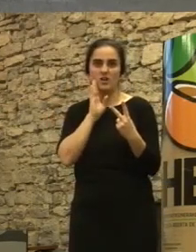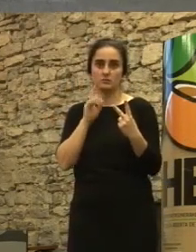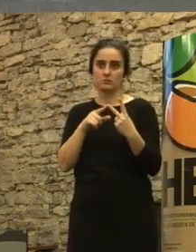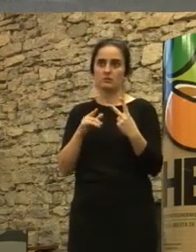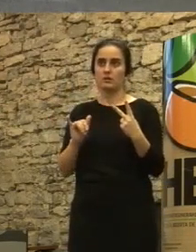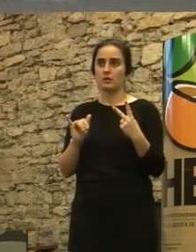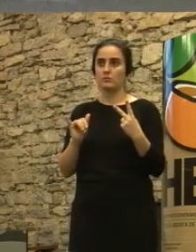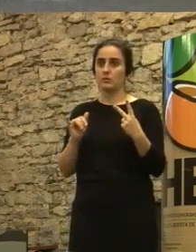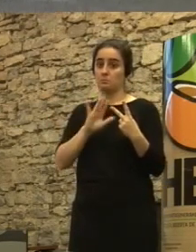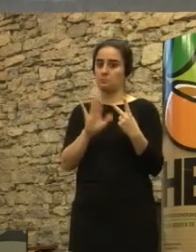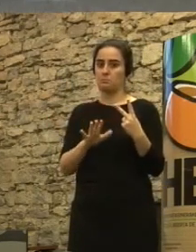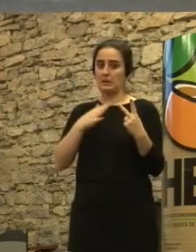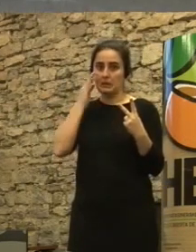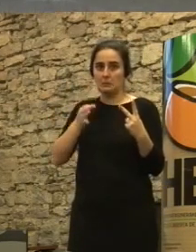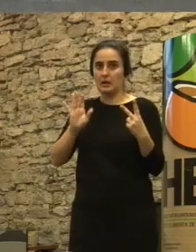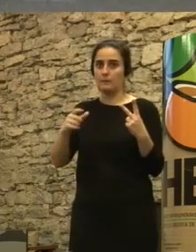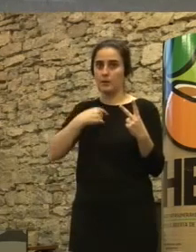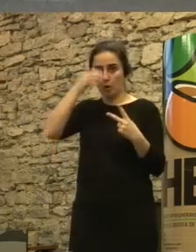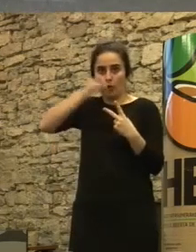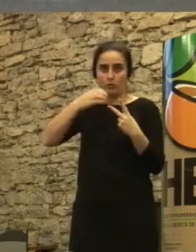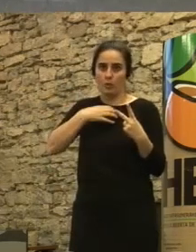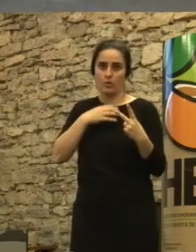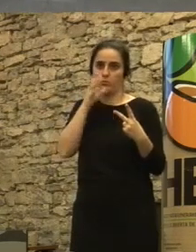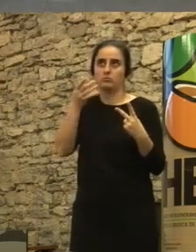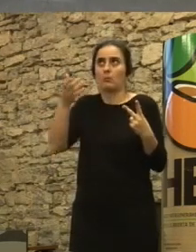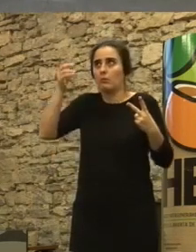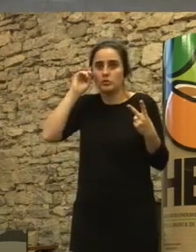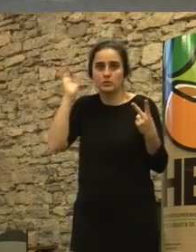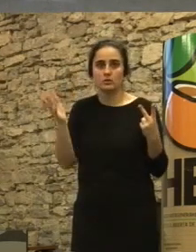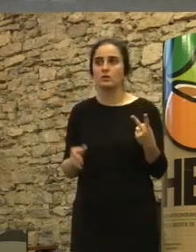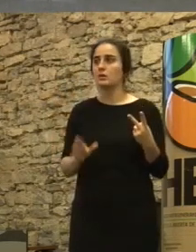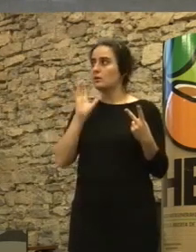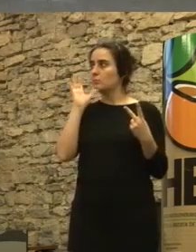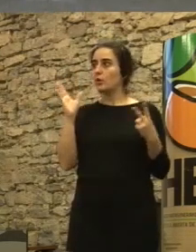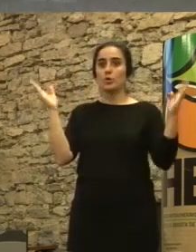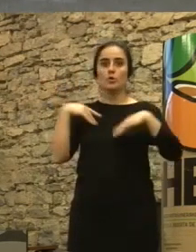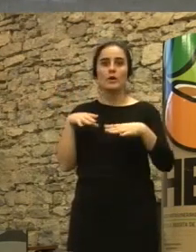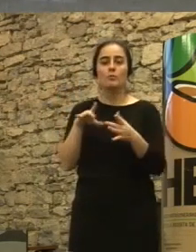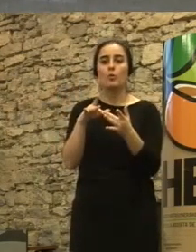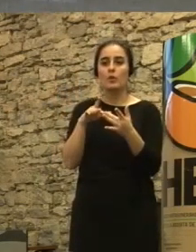qué, que tiene toda la pinta de ser verdad, pues tampoco me lo puedo creer. Porque yo qué sé. ¿Por qué no hay un enlace, un blog? ¿Por qué no hay